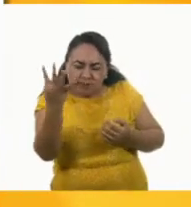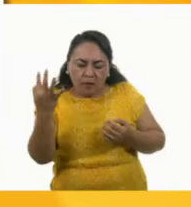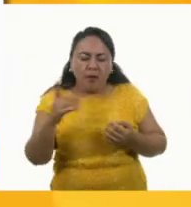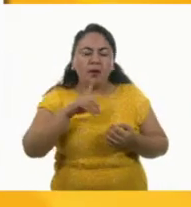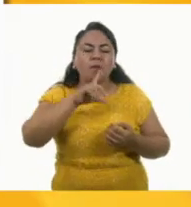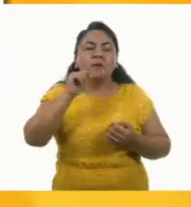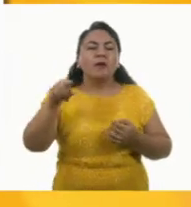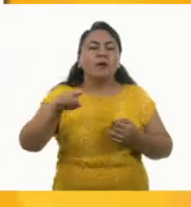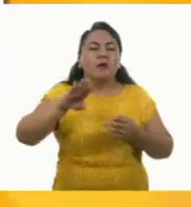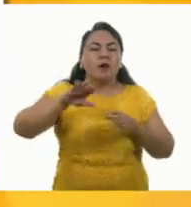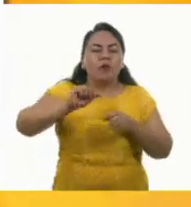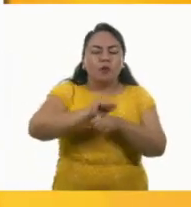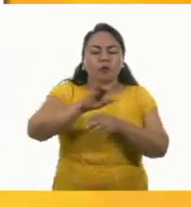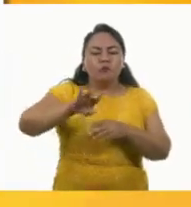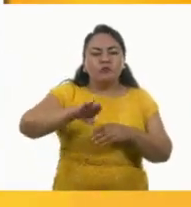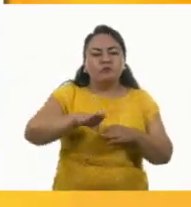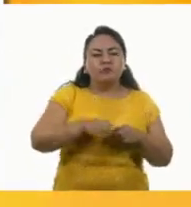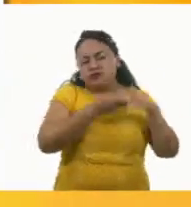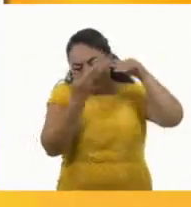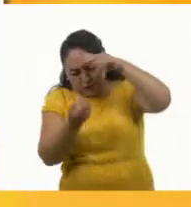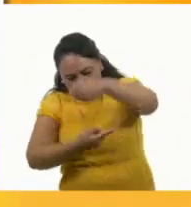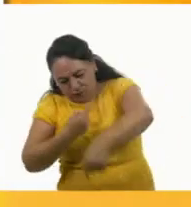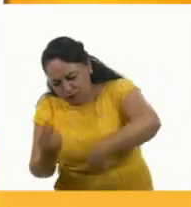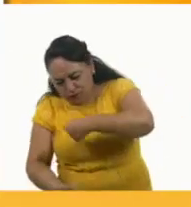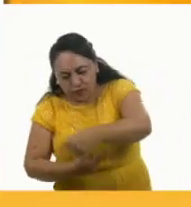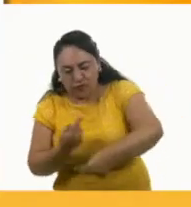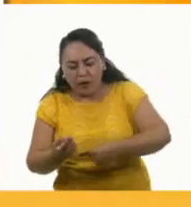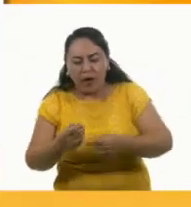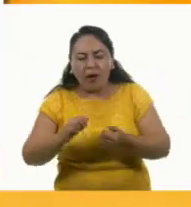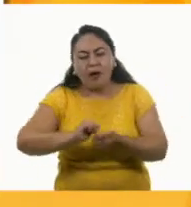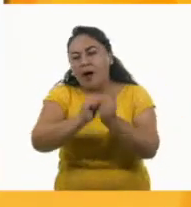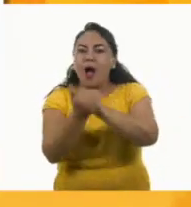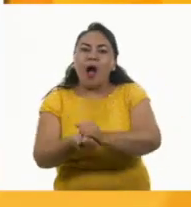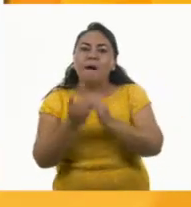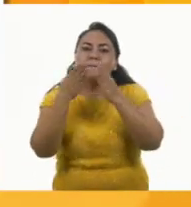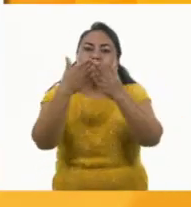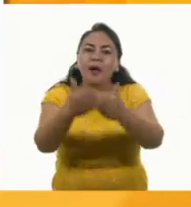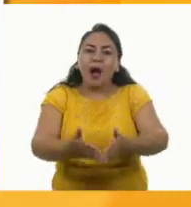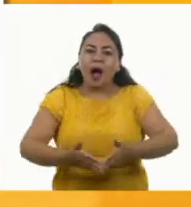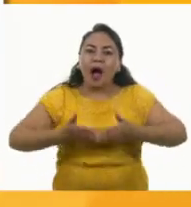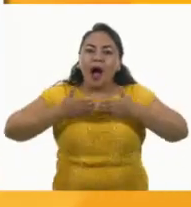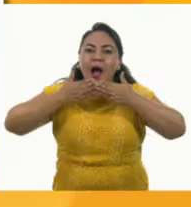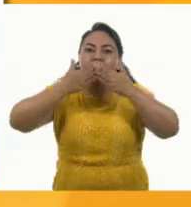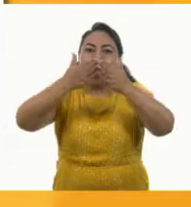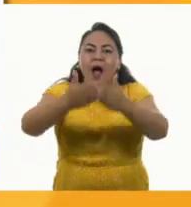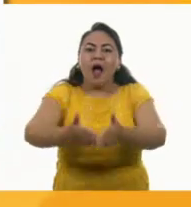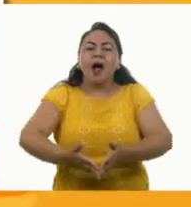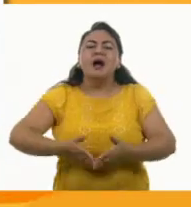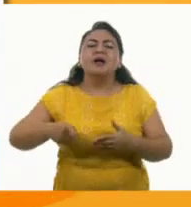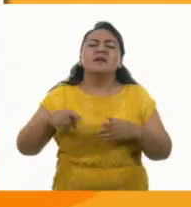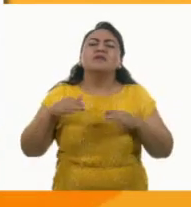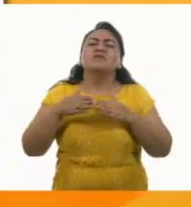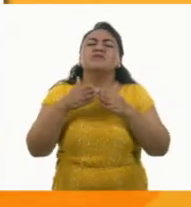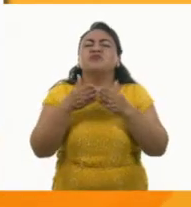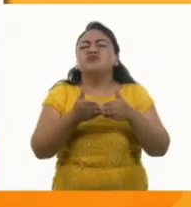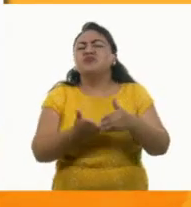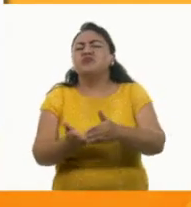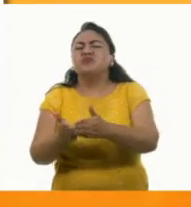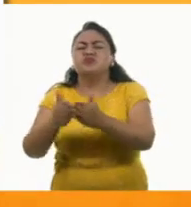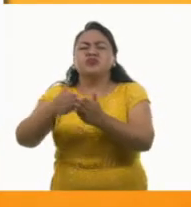una volteta y de pronto la caja se transformó en un barco en el que Elías navegó hasta